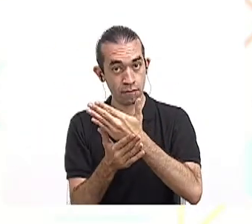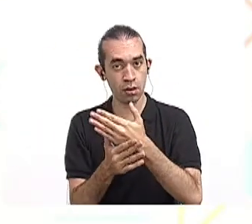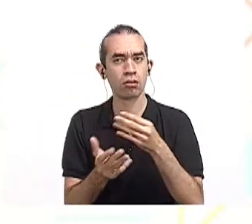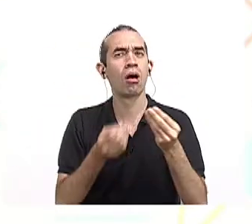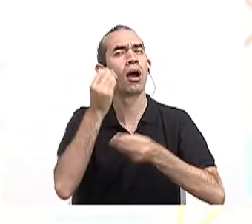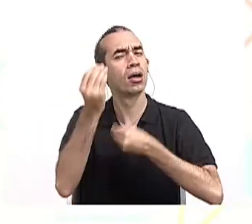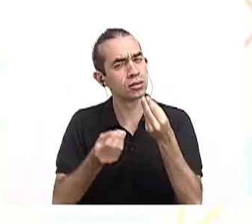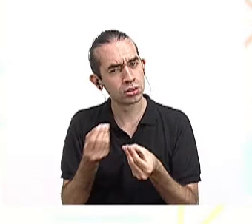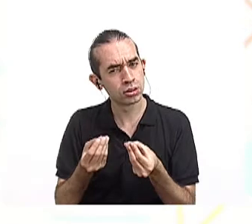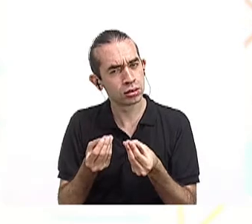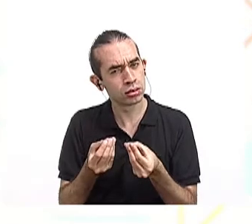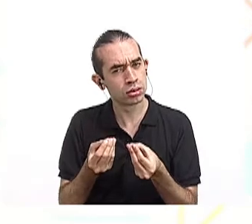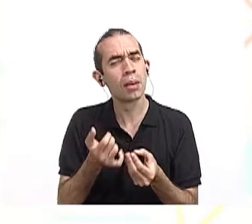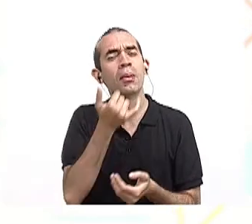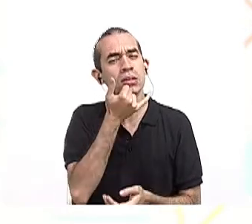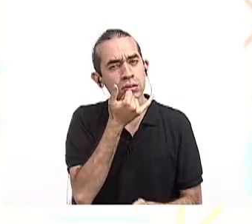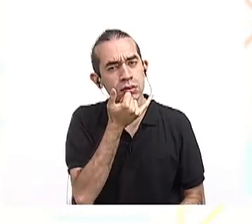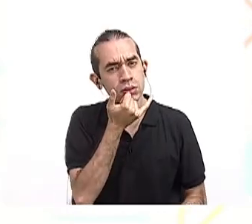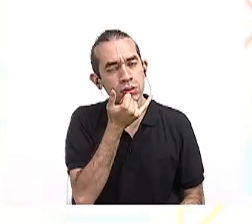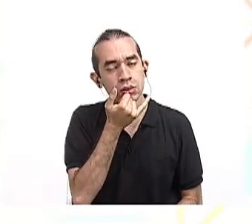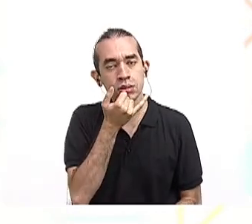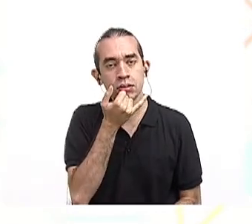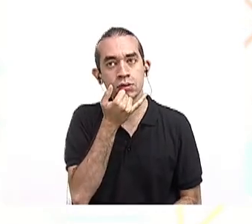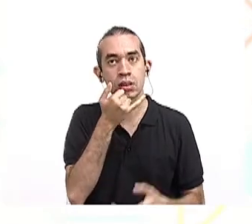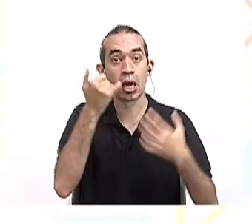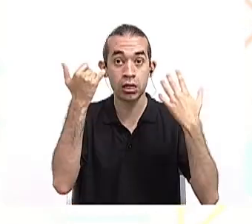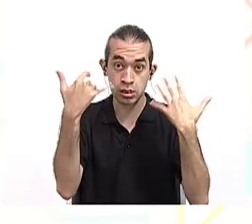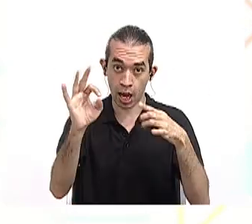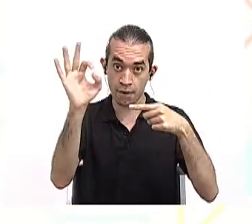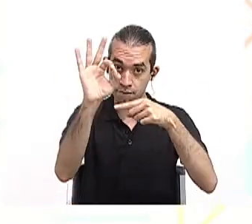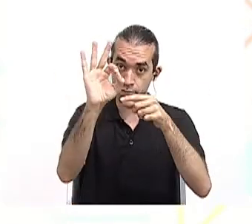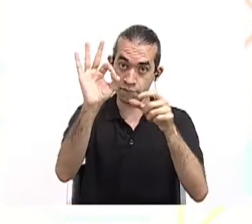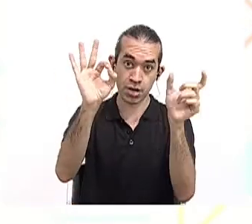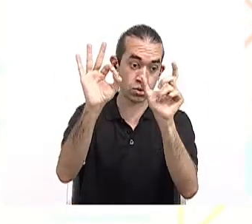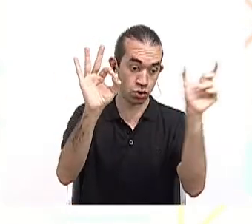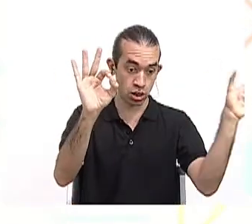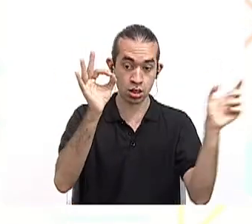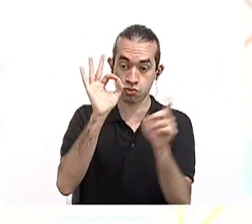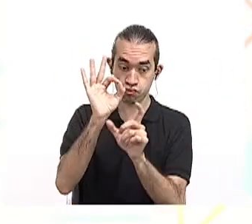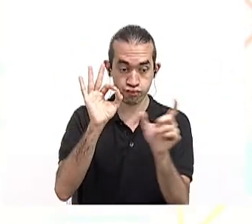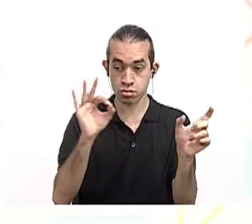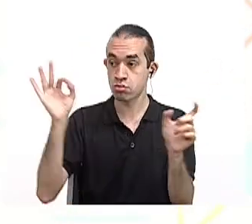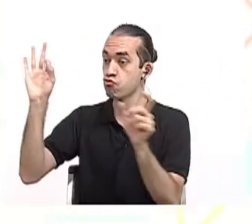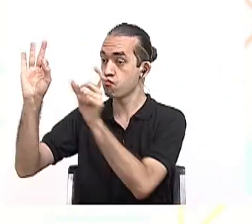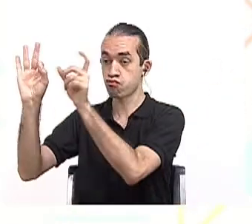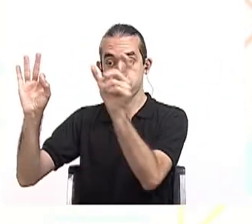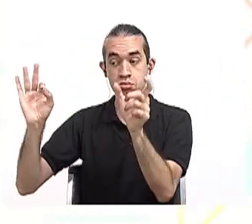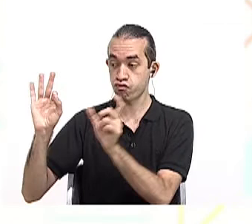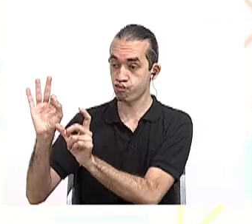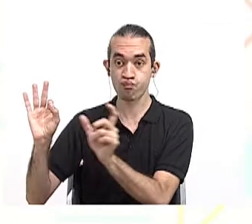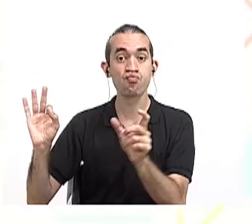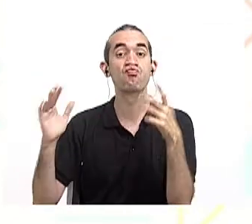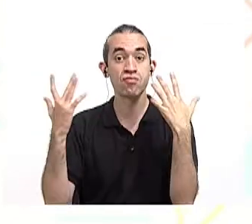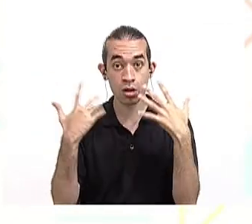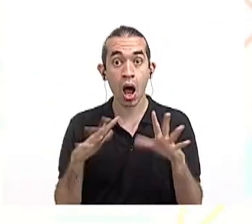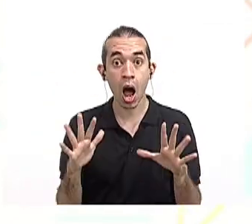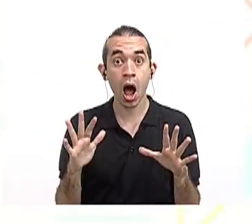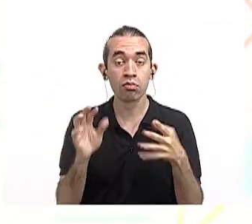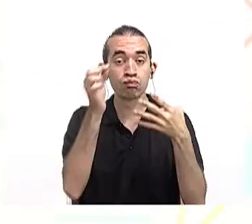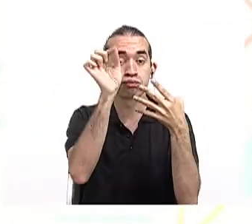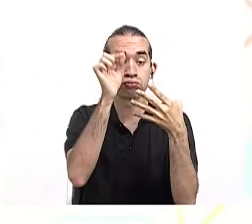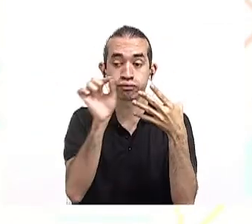resulta que una vez que tenemos ya factorizados cada uno de los numeradores y